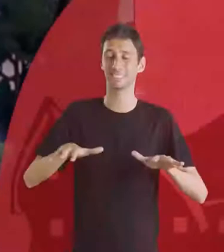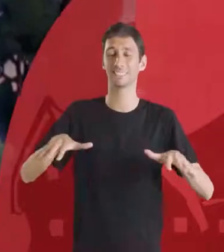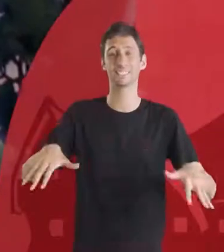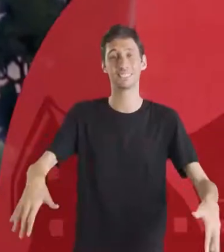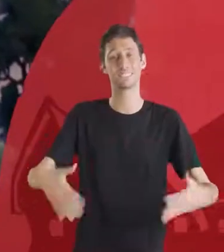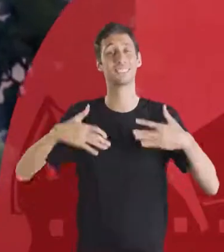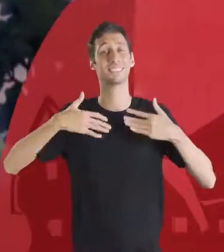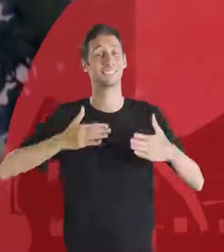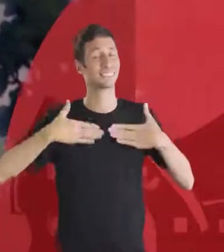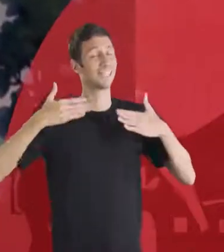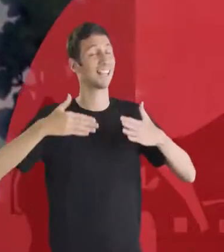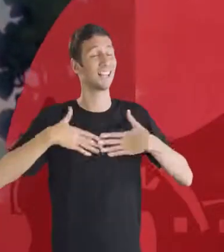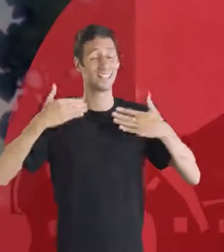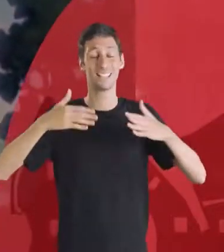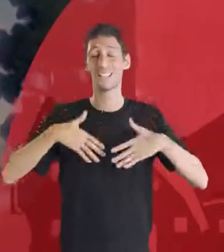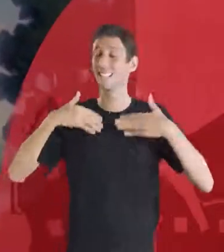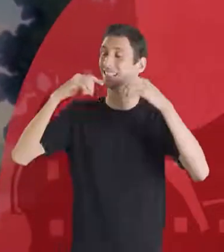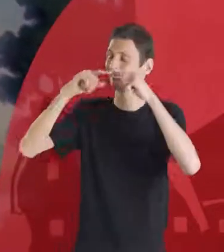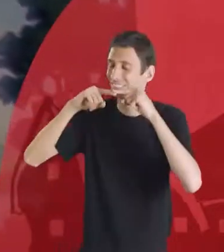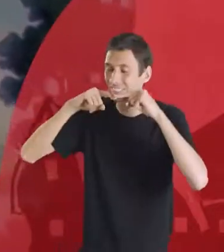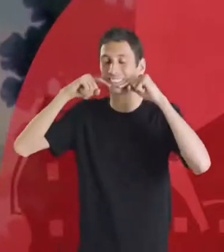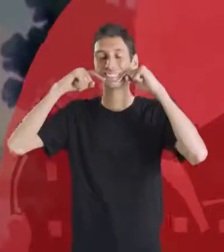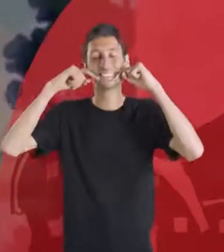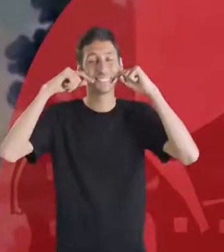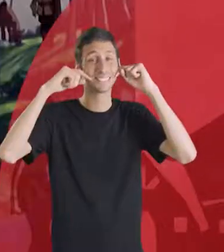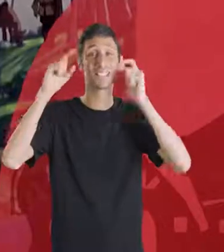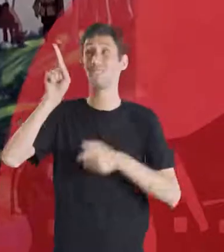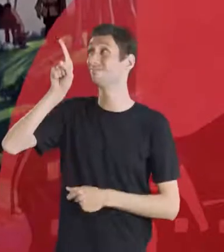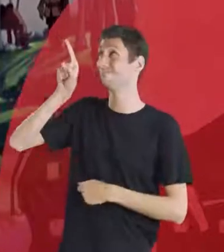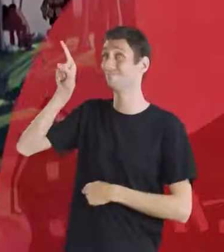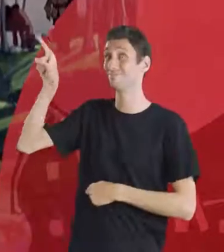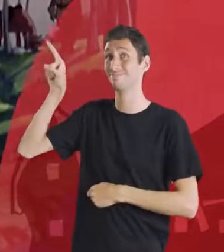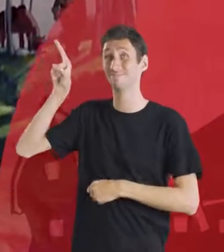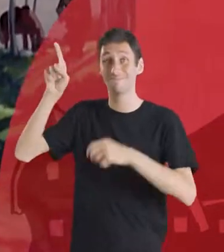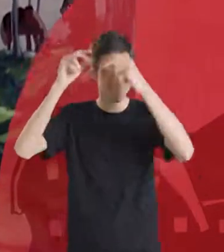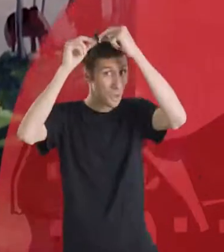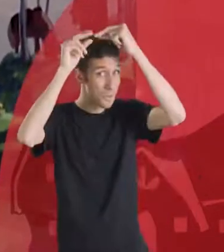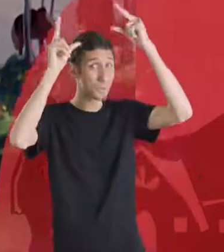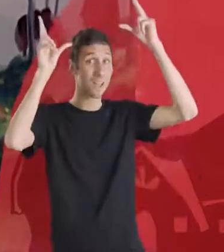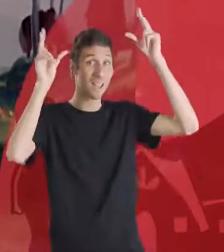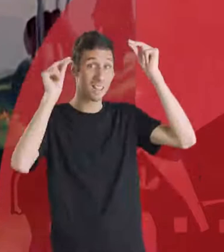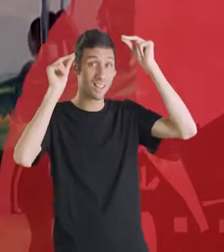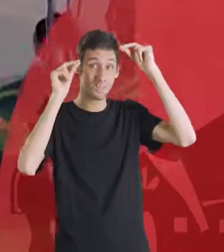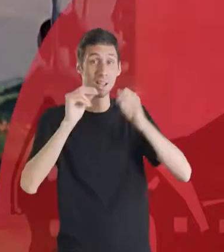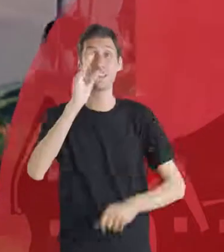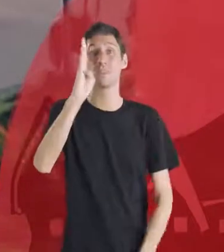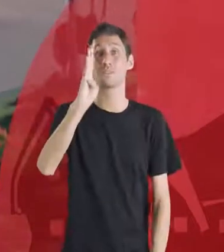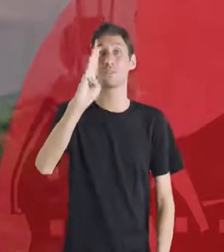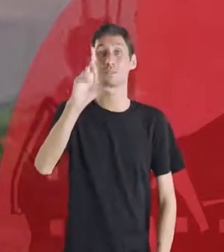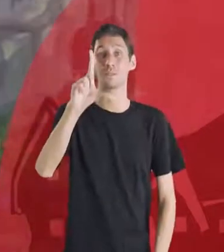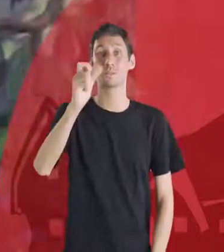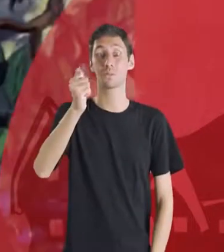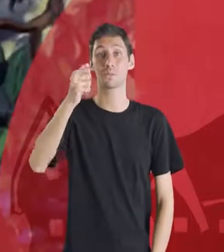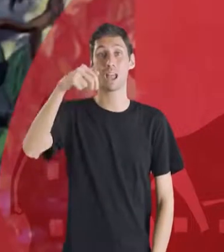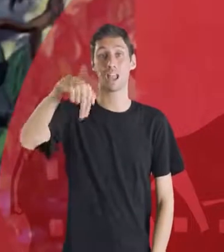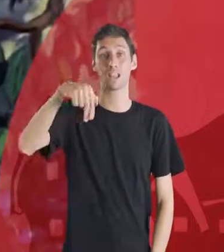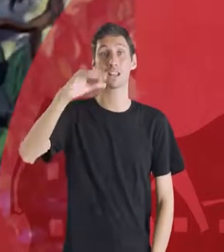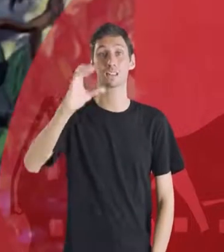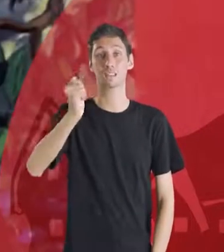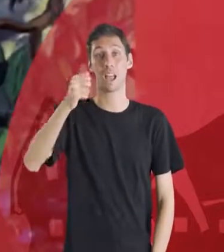En un reino muy lejano, vive una hermosa princesa llamada Blancanieves. Es una alegre joven,